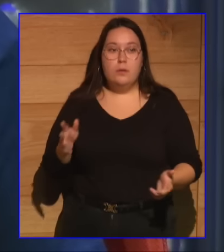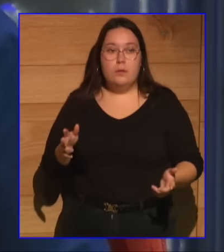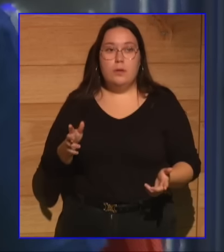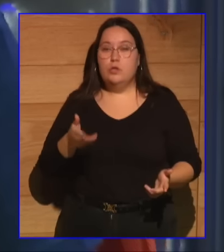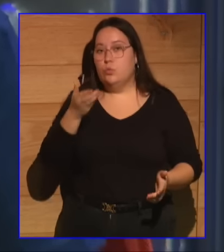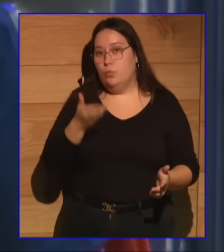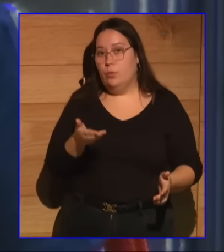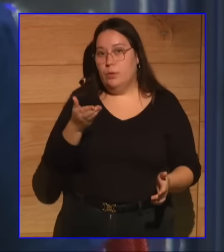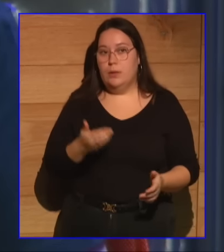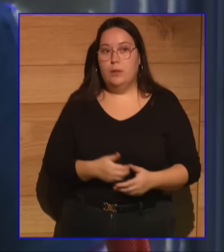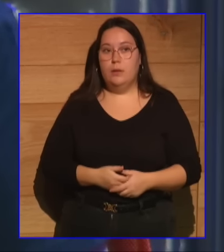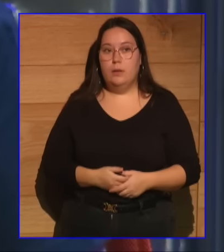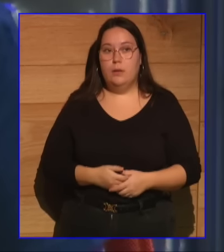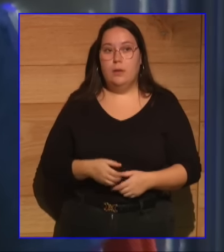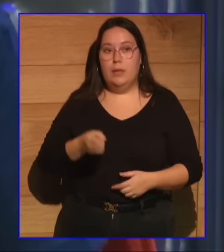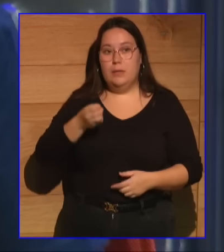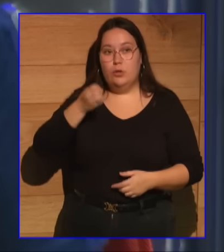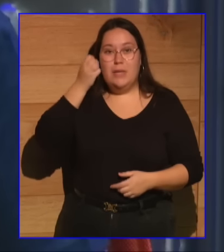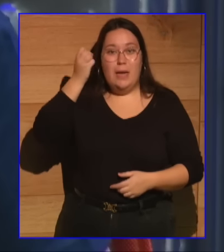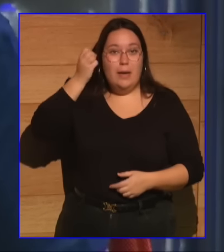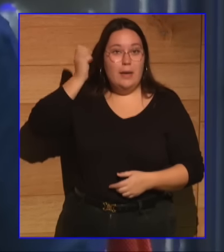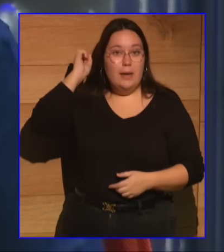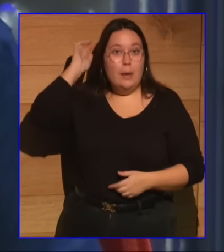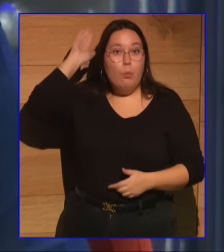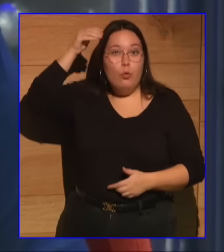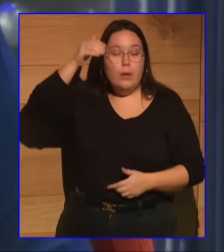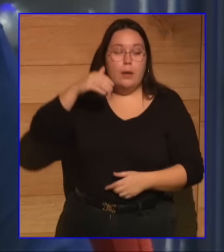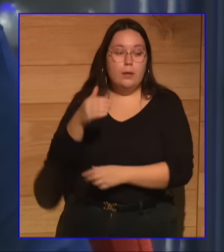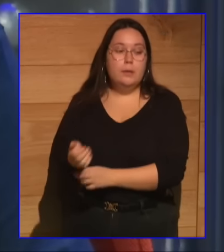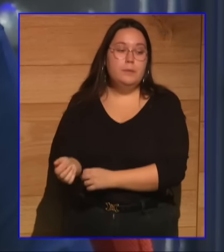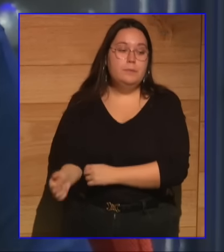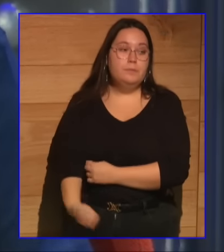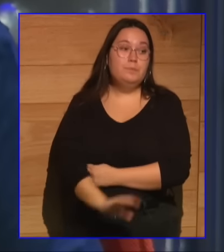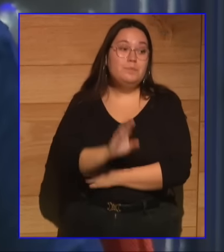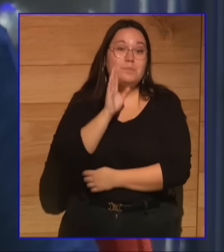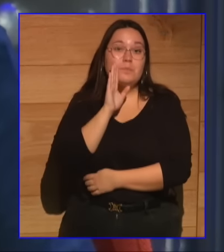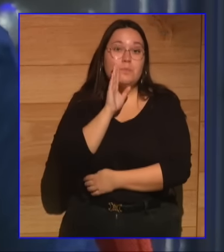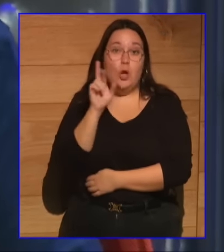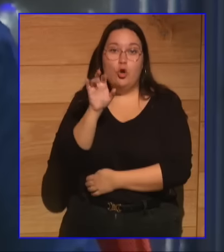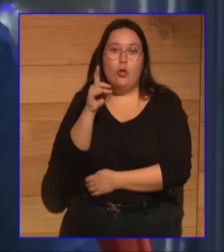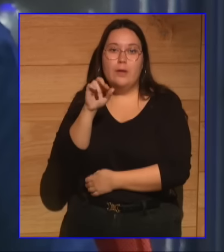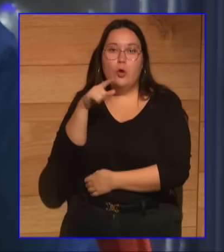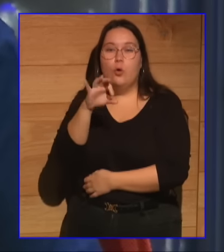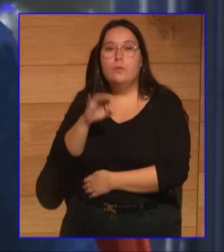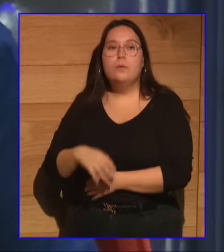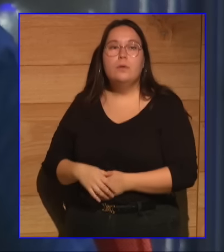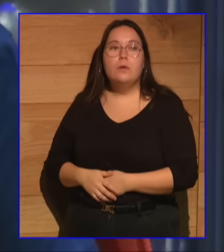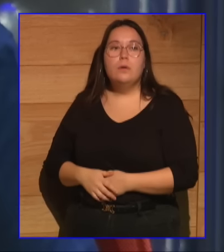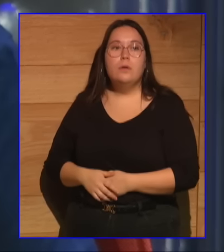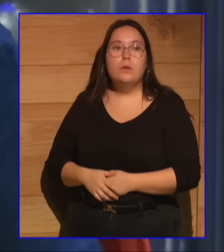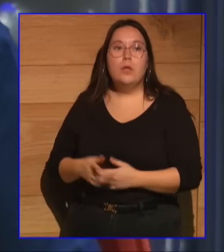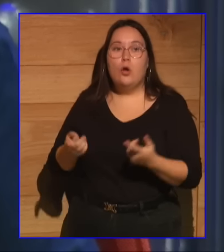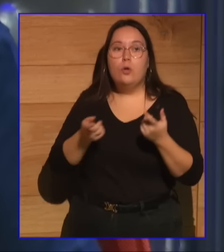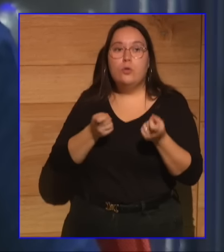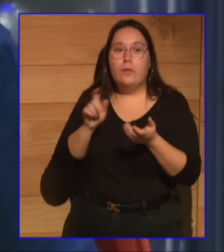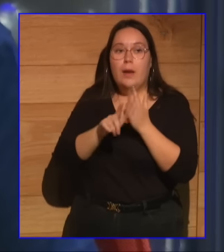muy importante. República. Exactamente. O sea, lo que acaba de decir Rodrigo es, para un tío obseso del control, de la gramática, del